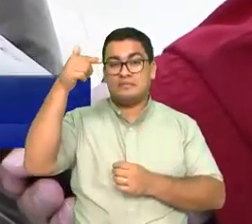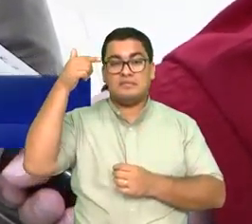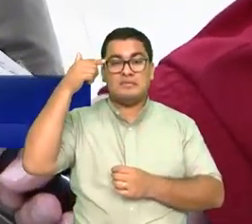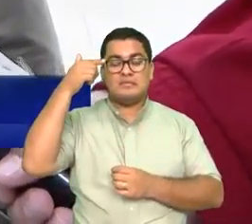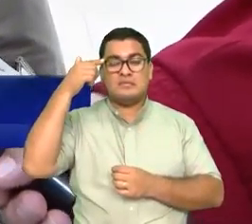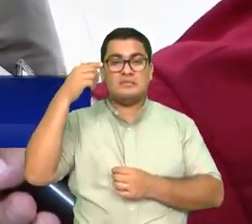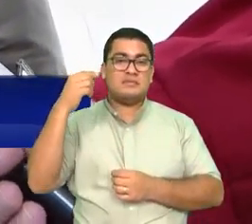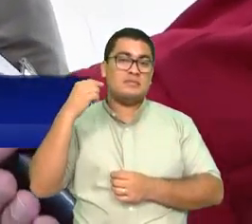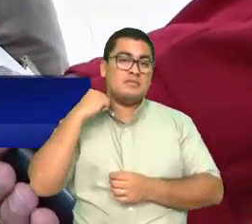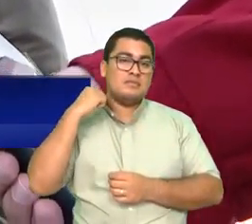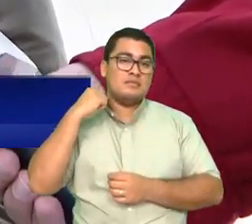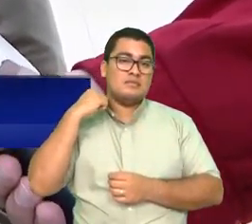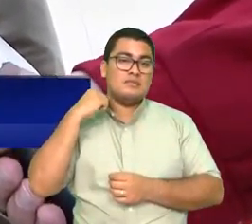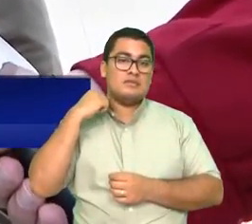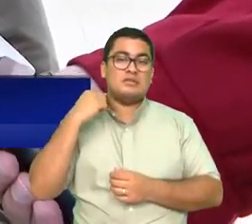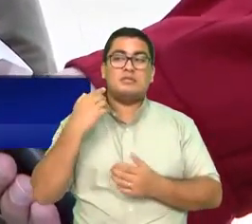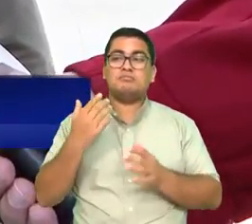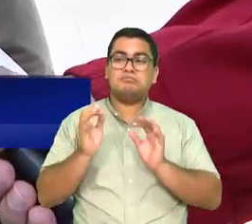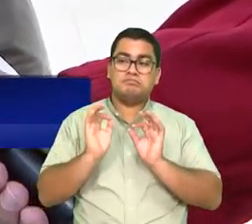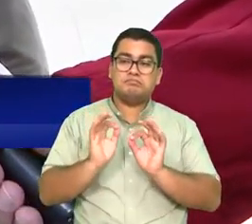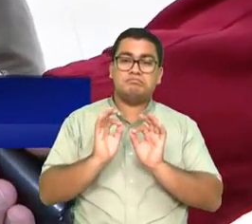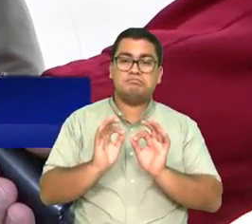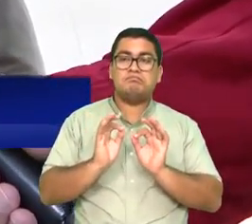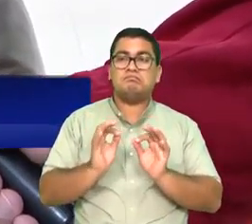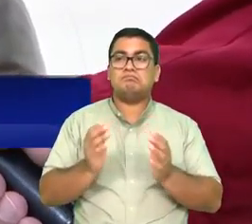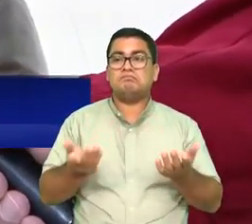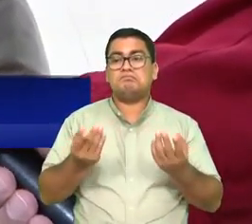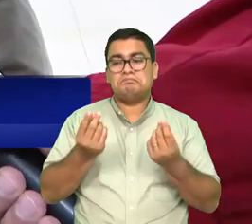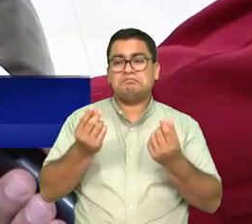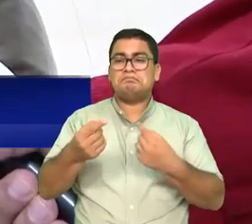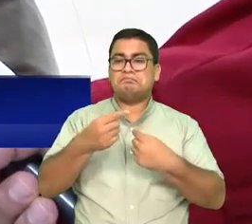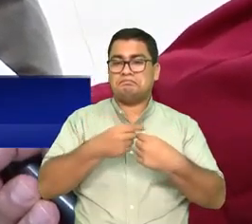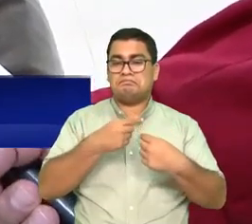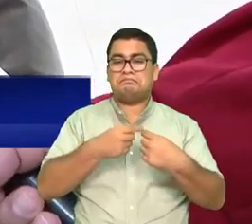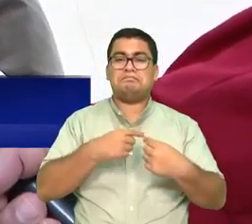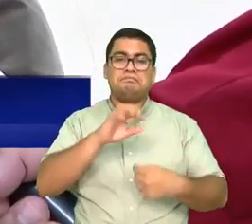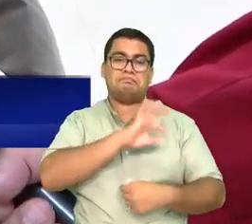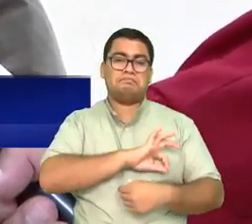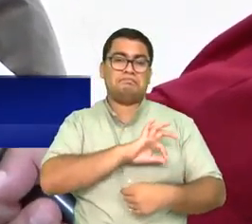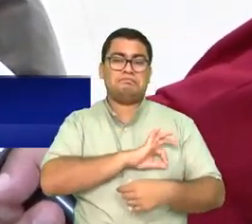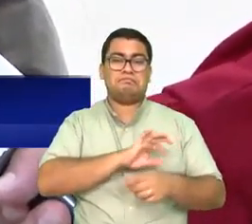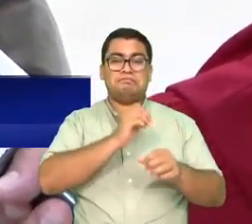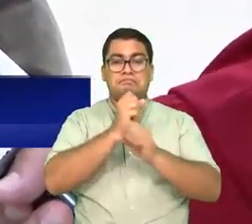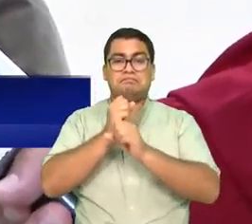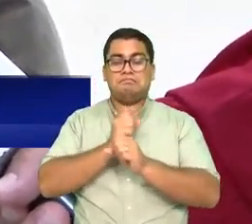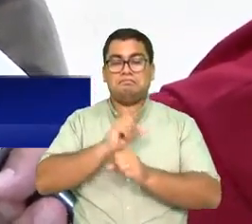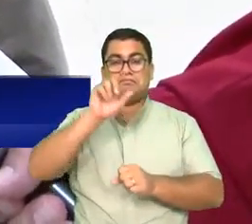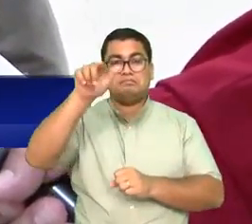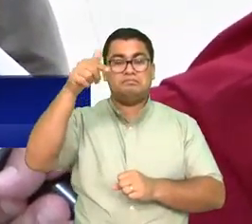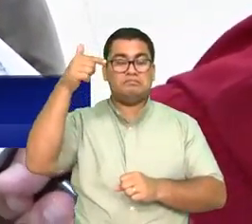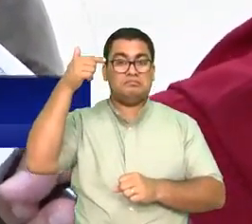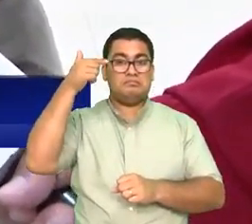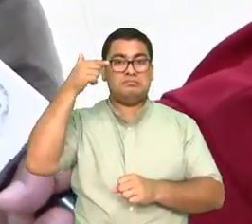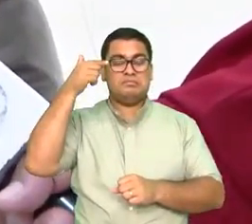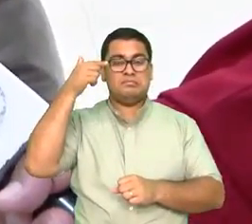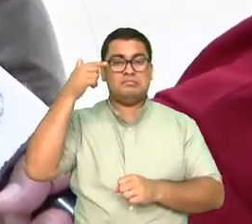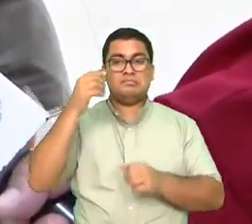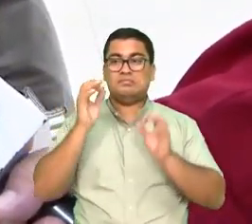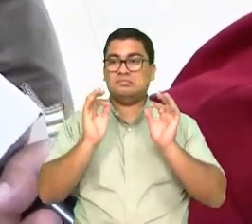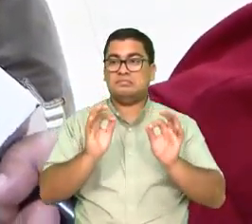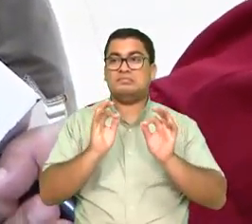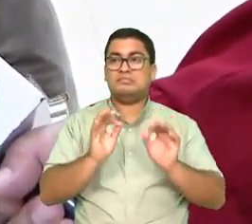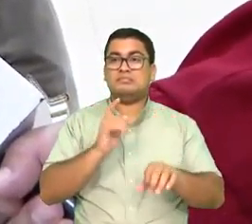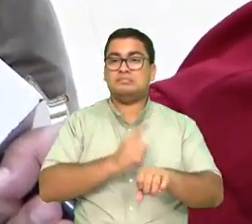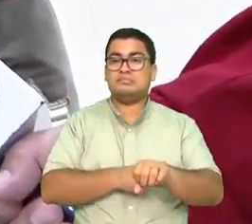siempre está al día pagándonos, ¿verdad?, a cada uno de los trabajadores del Estado en tiempo y forma para